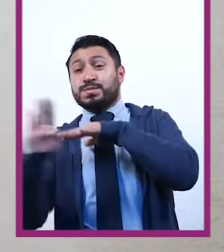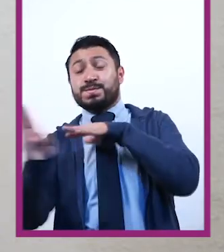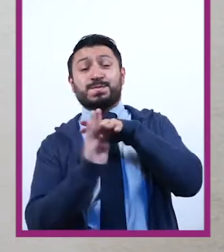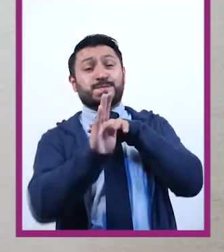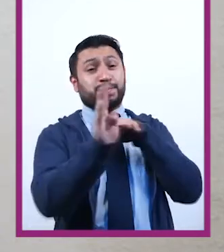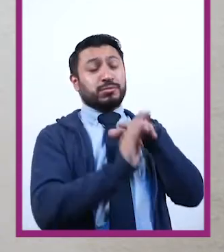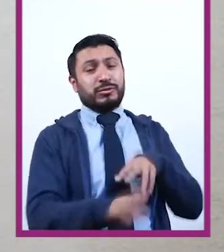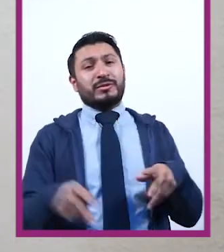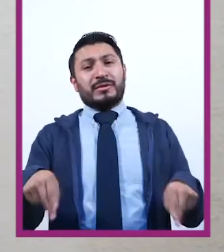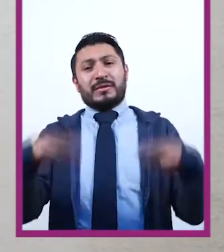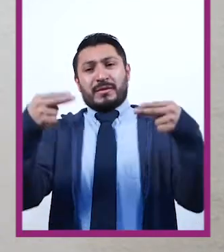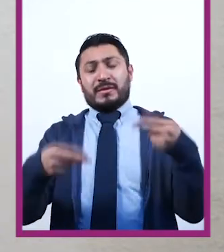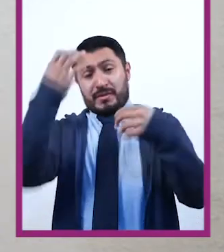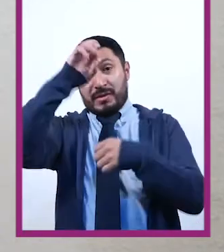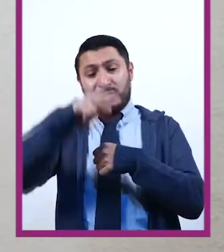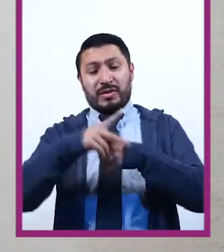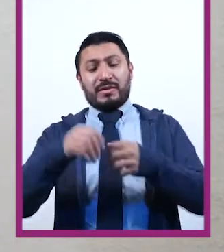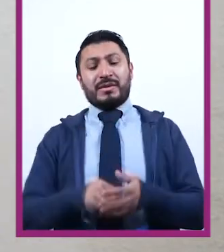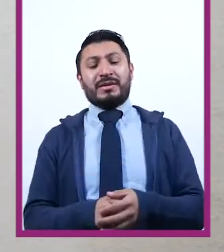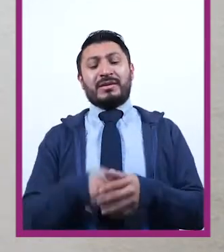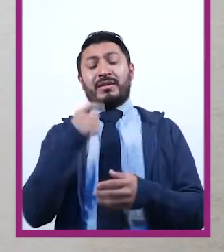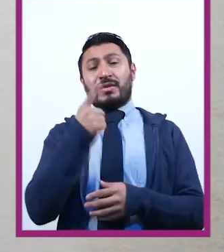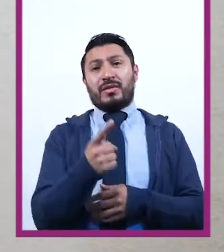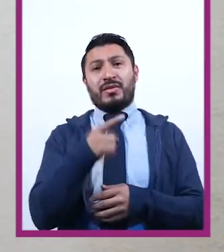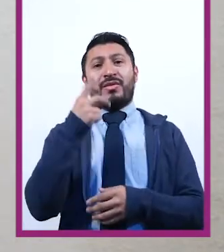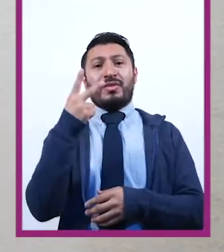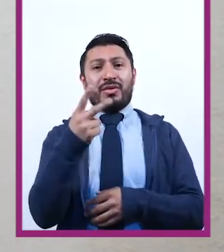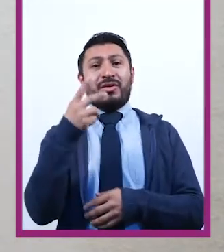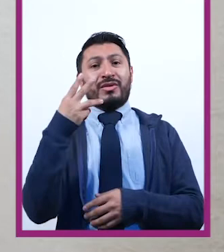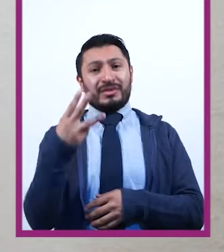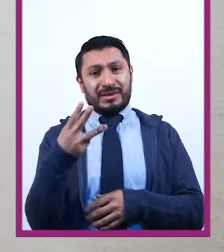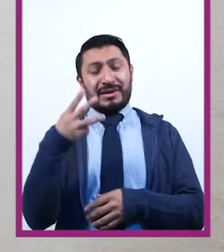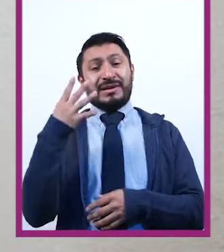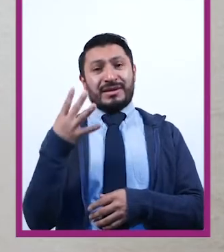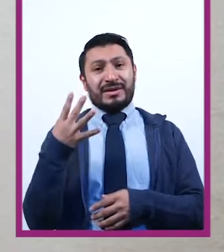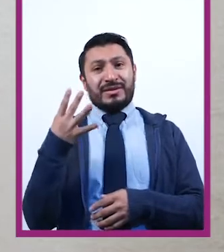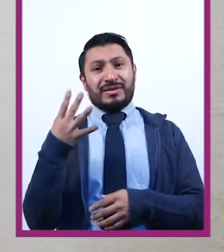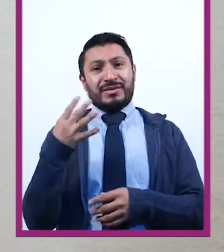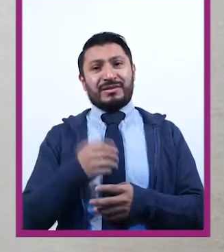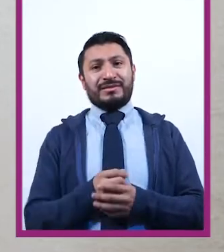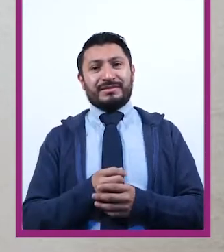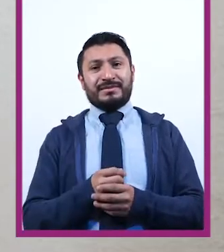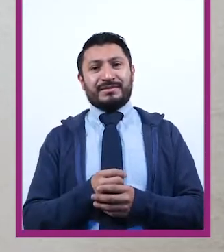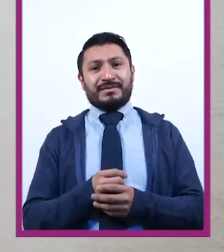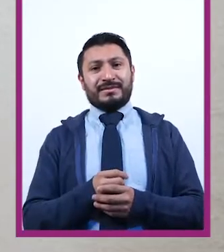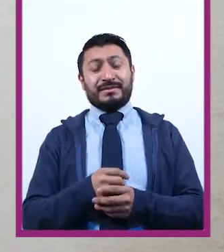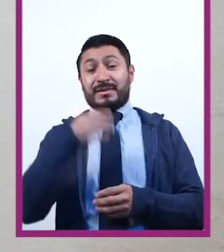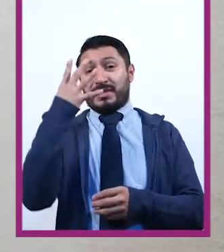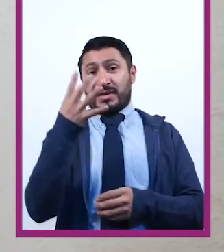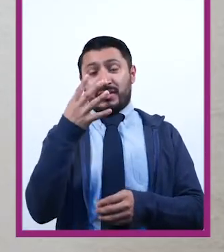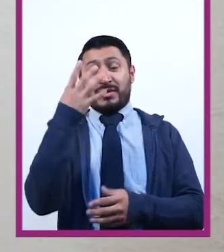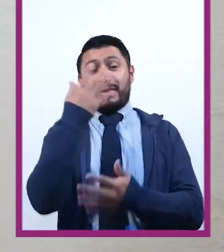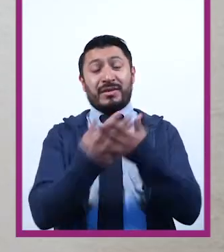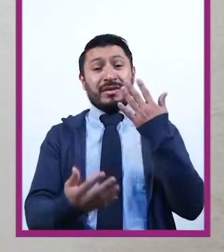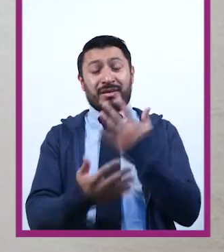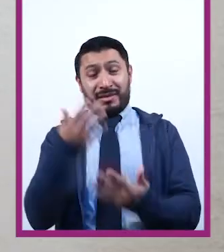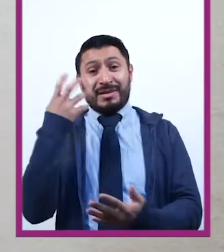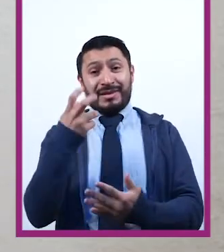mundo debido a la colonización y el comercio europeos. 1, 2, 3,